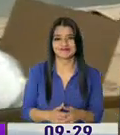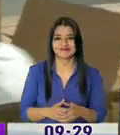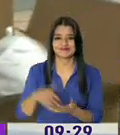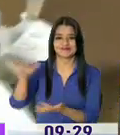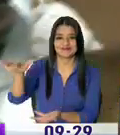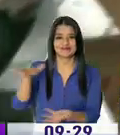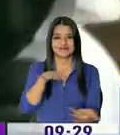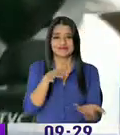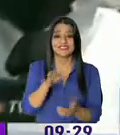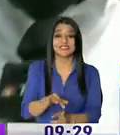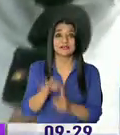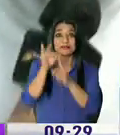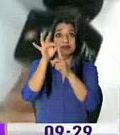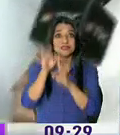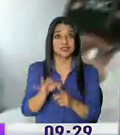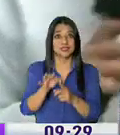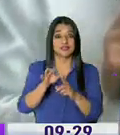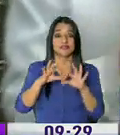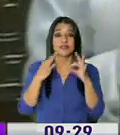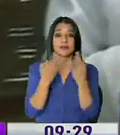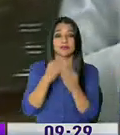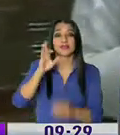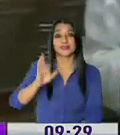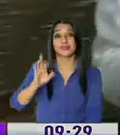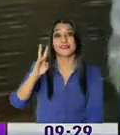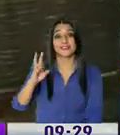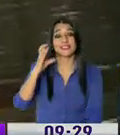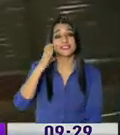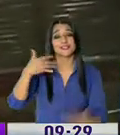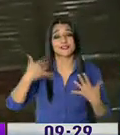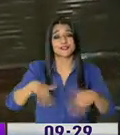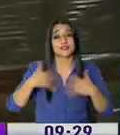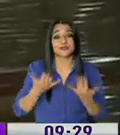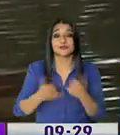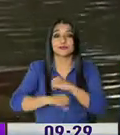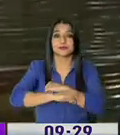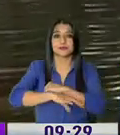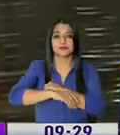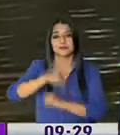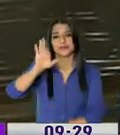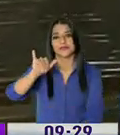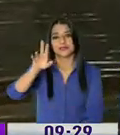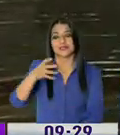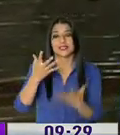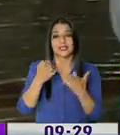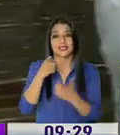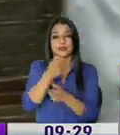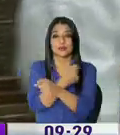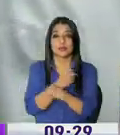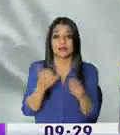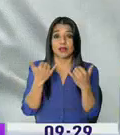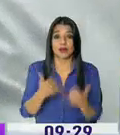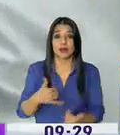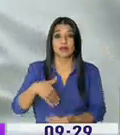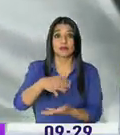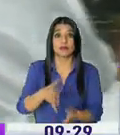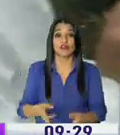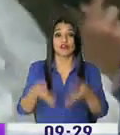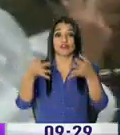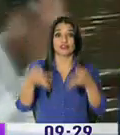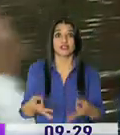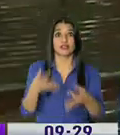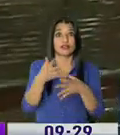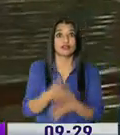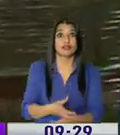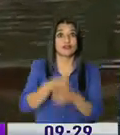donación histórica para quienes hacemos la familia de Televicentro. Para esta campaña TVC Te Quiere a Salvo, vamos a hacer la entrega oficial a la